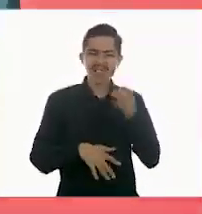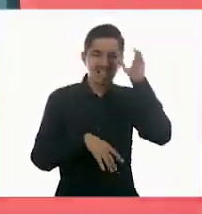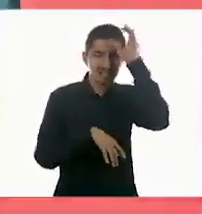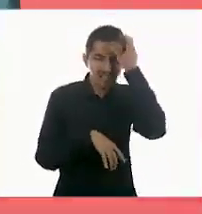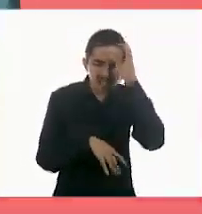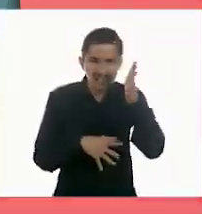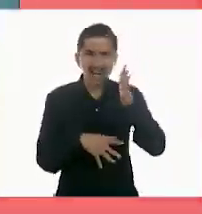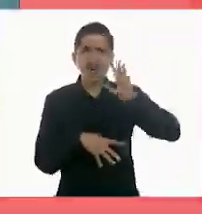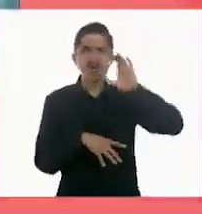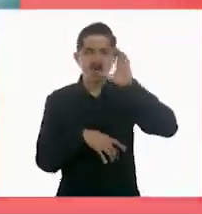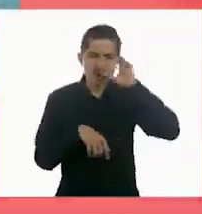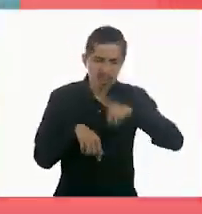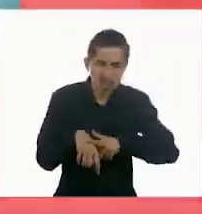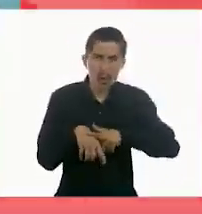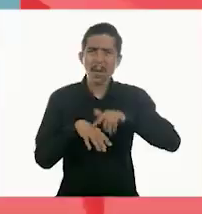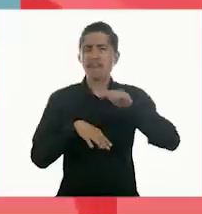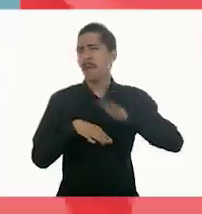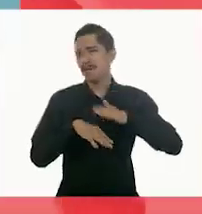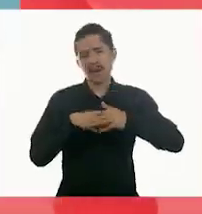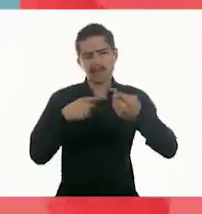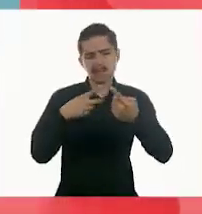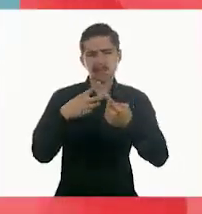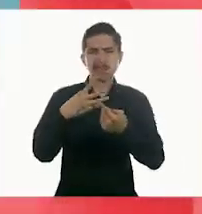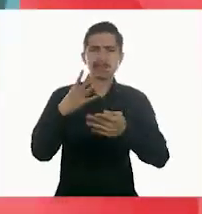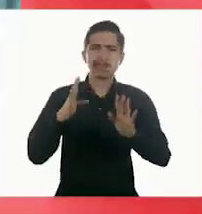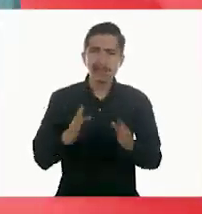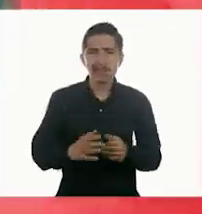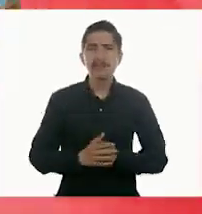la cultura y más.